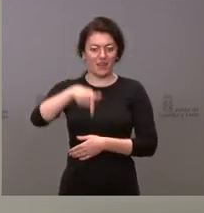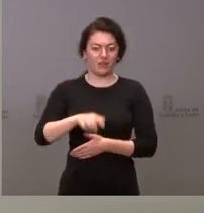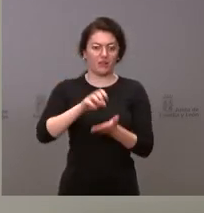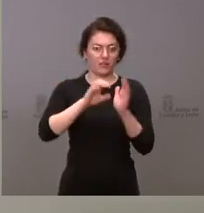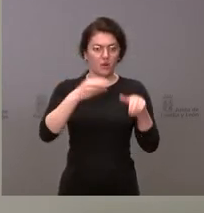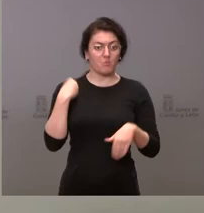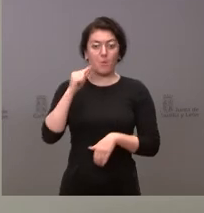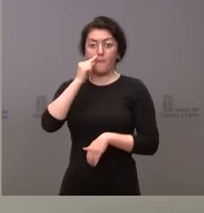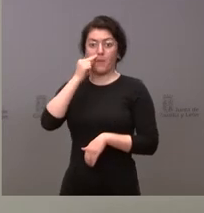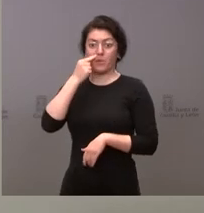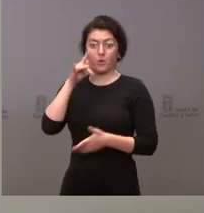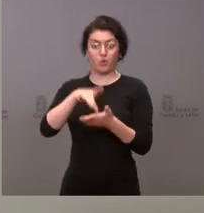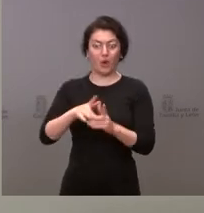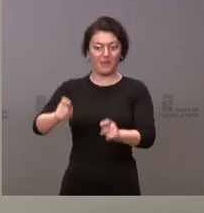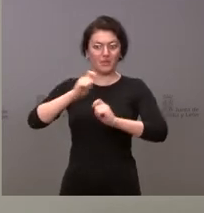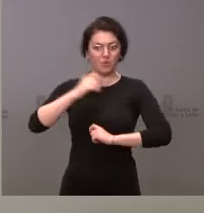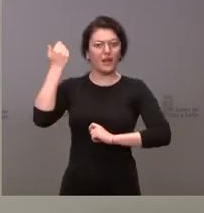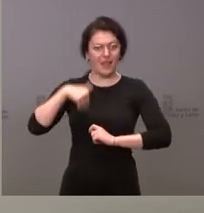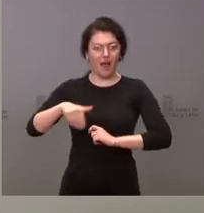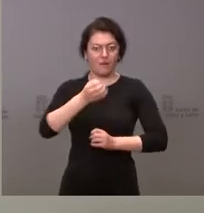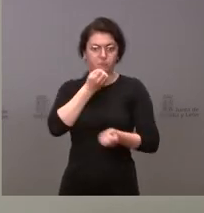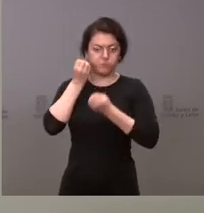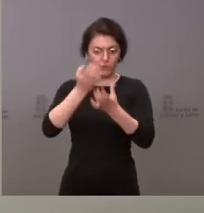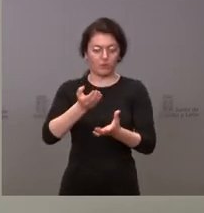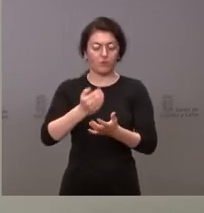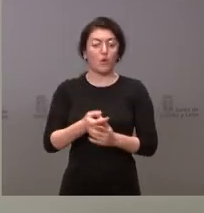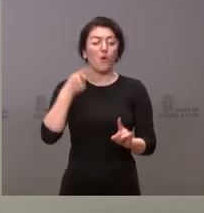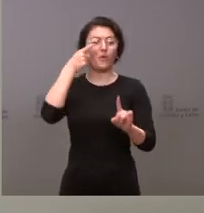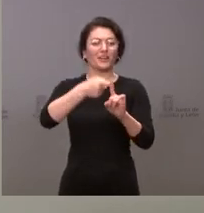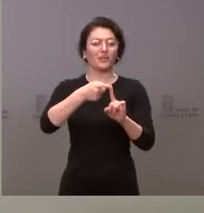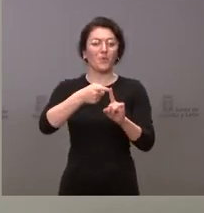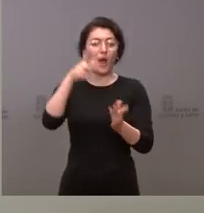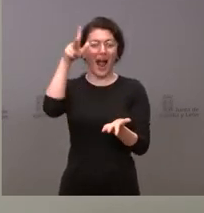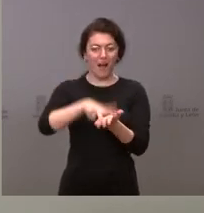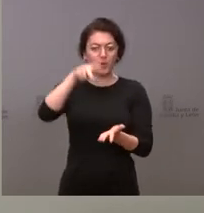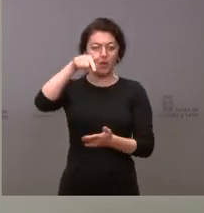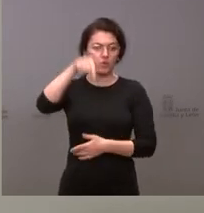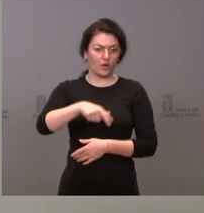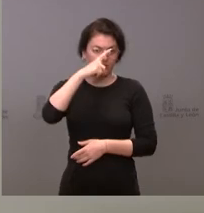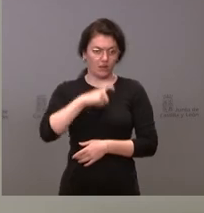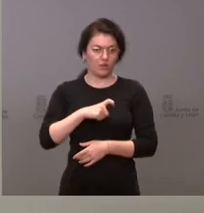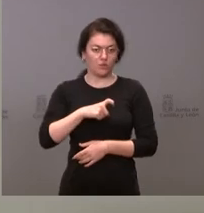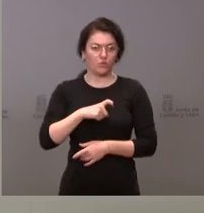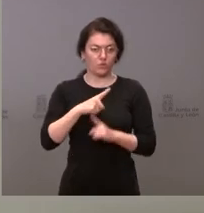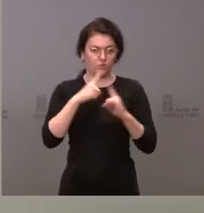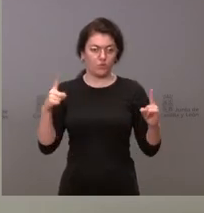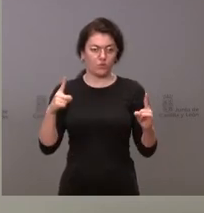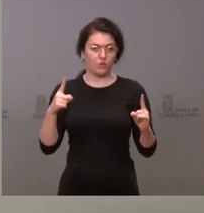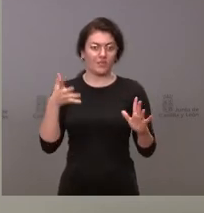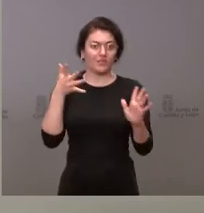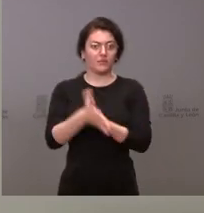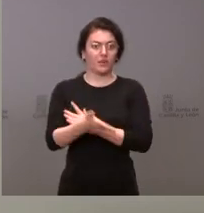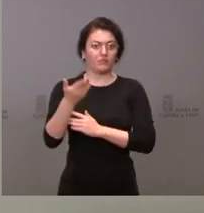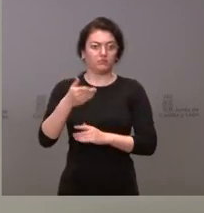en la sesión de investidura con el objetivo de que pueda estar aprobado en este año y por tanto puede estar en vivo durante el